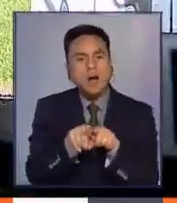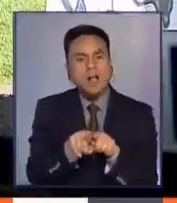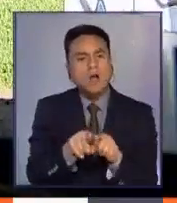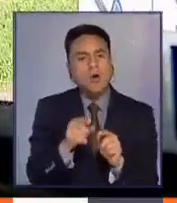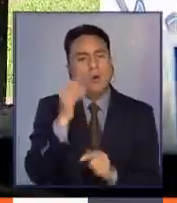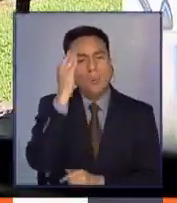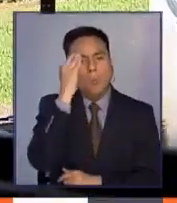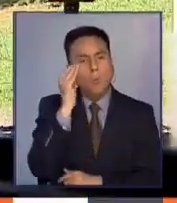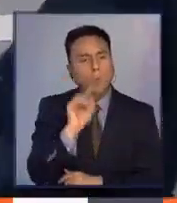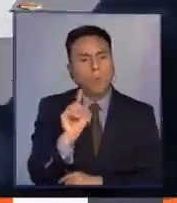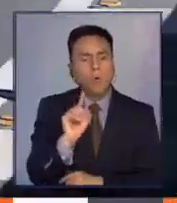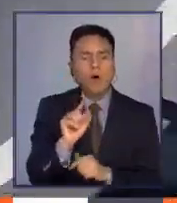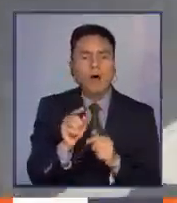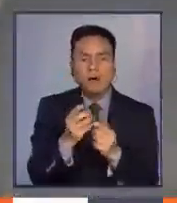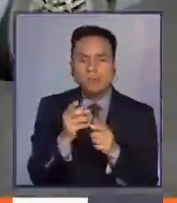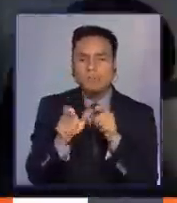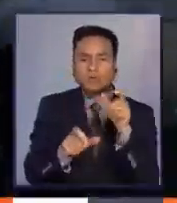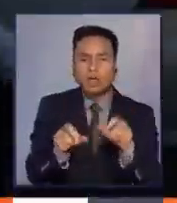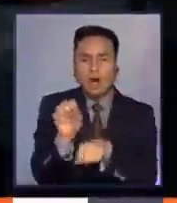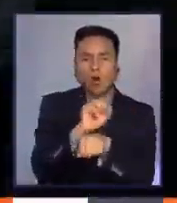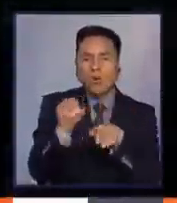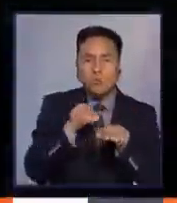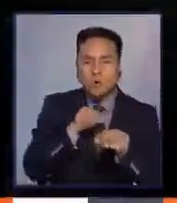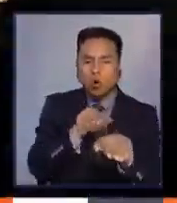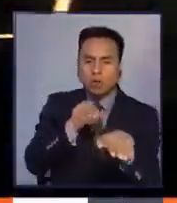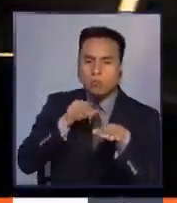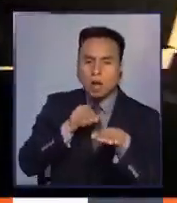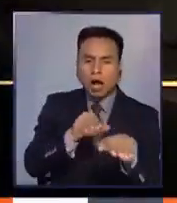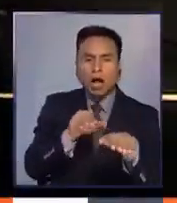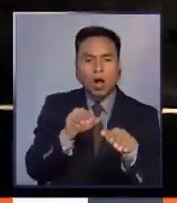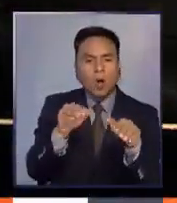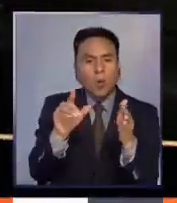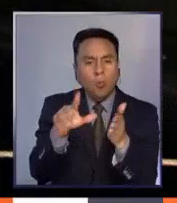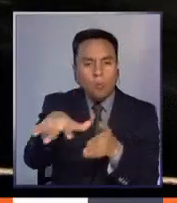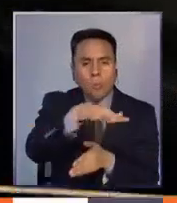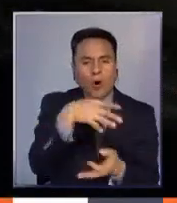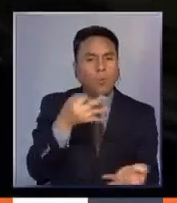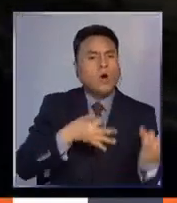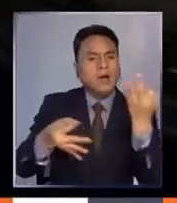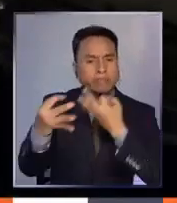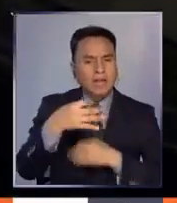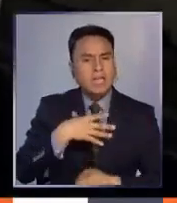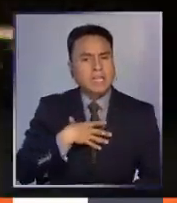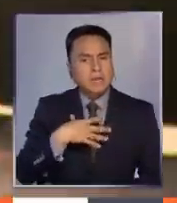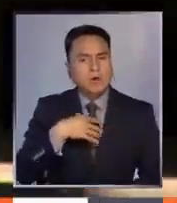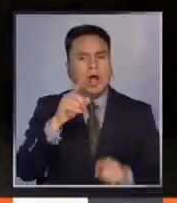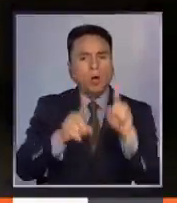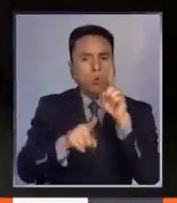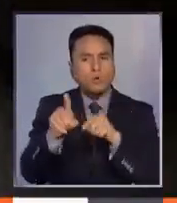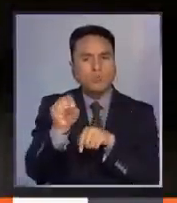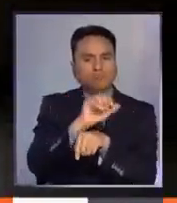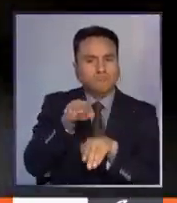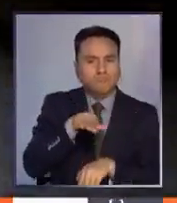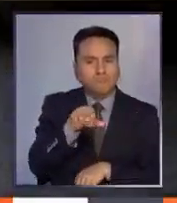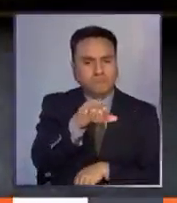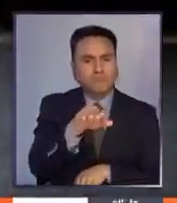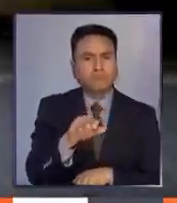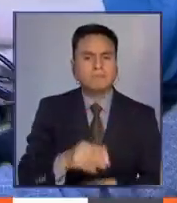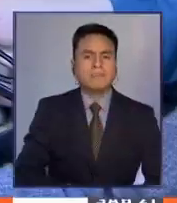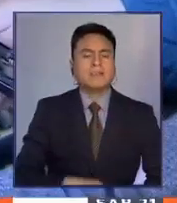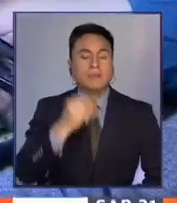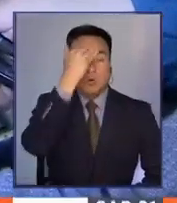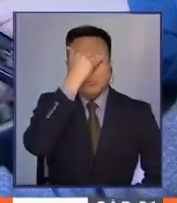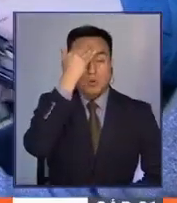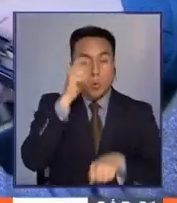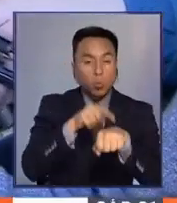común. Los mismos conductores que pasan con regularidad por ese tramo relatan el temor que surge al transitar por ahí. ¿Hay preocupación al